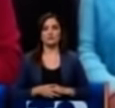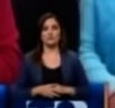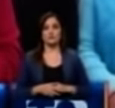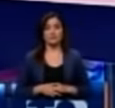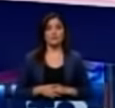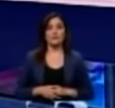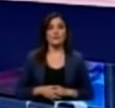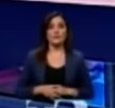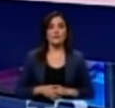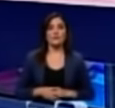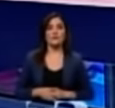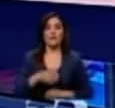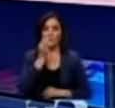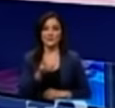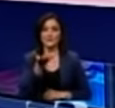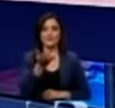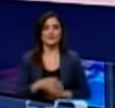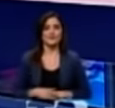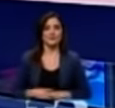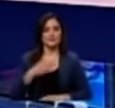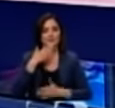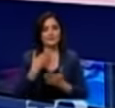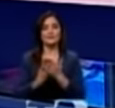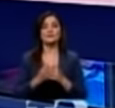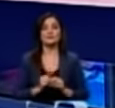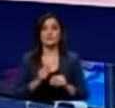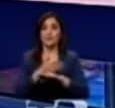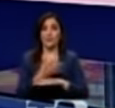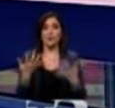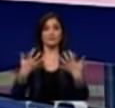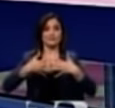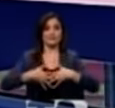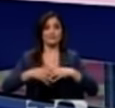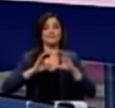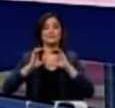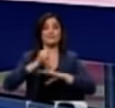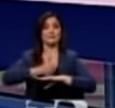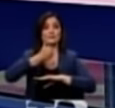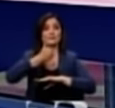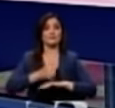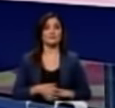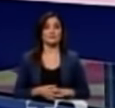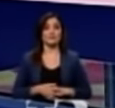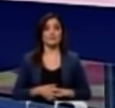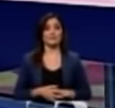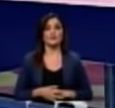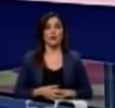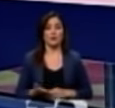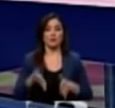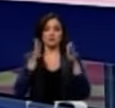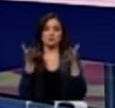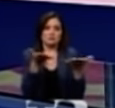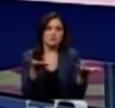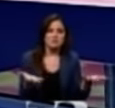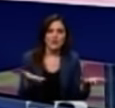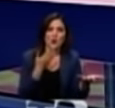de la comunidad. Volvemos al estudio, buenos días. Buenos días, Joana. Sí, más adelante te pido que te comuniques con las autoridades para que tomen cartas en el asunto.